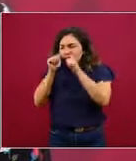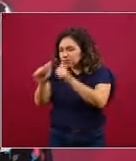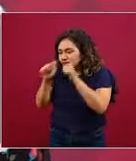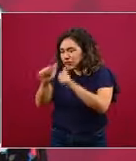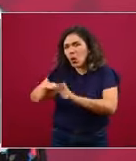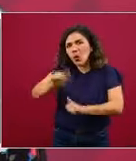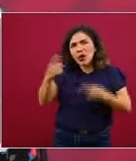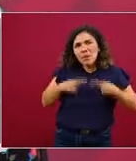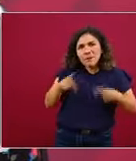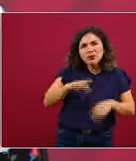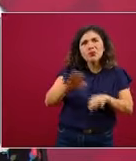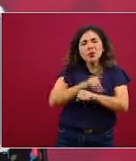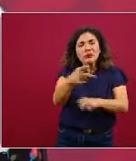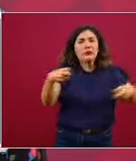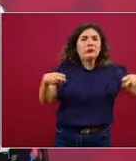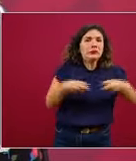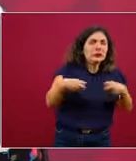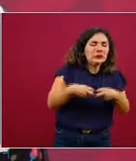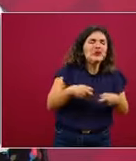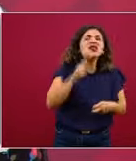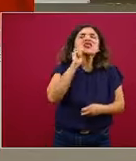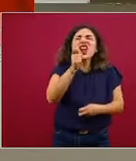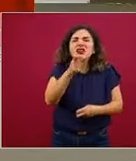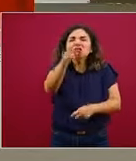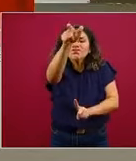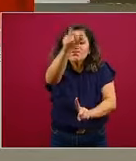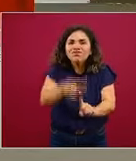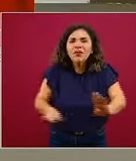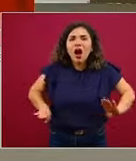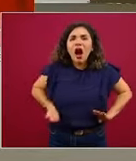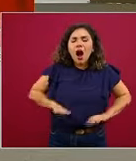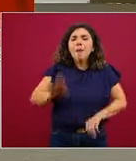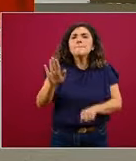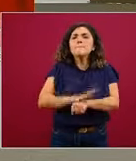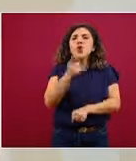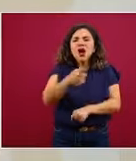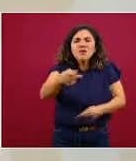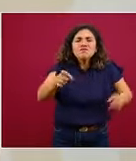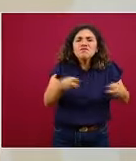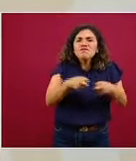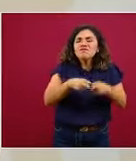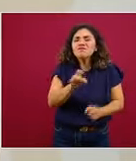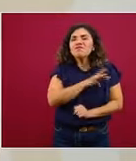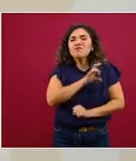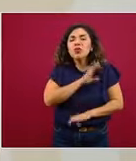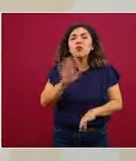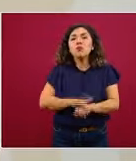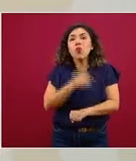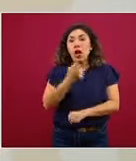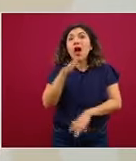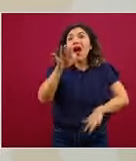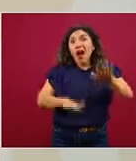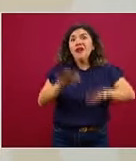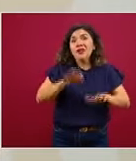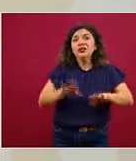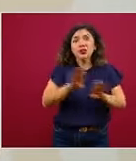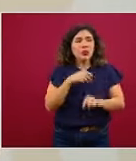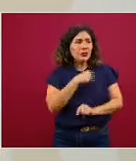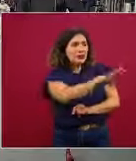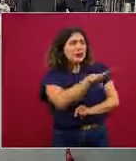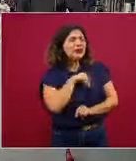por eso por los que están teniendo mayor ansiedad? Muchas veces es precisamente por eso, más que el miedo al